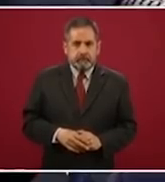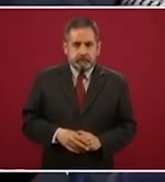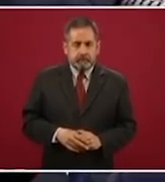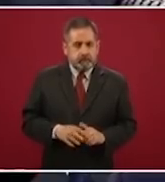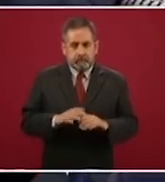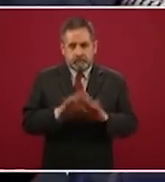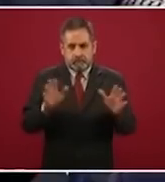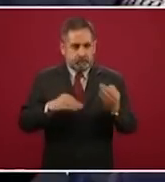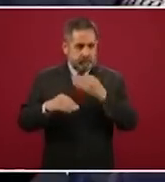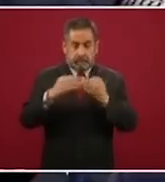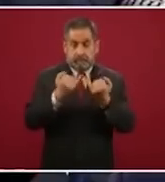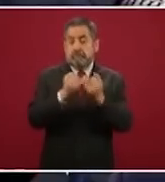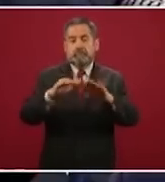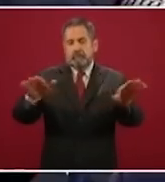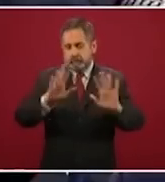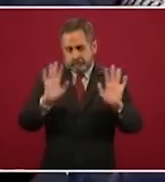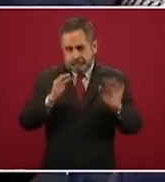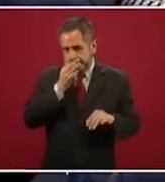No generalizo,